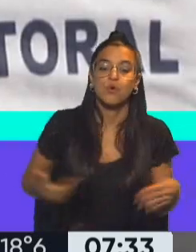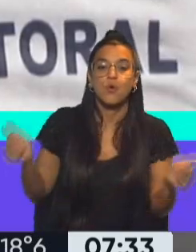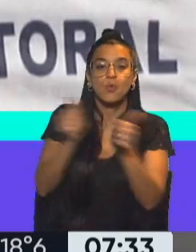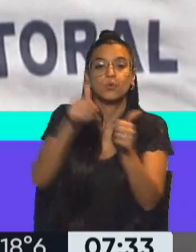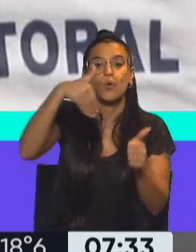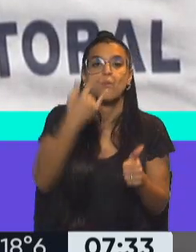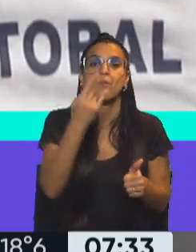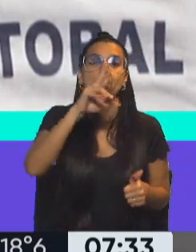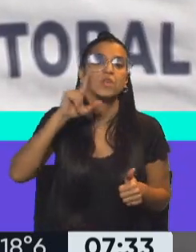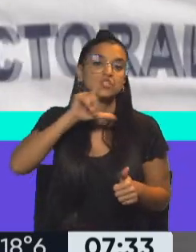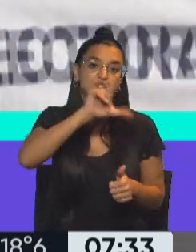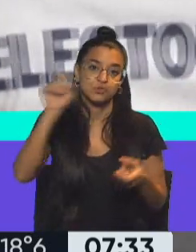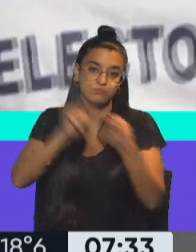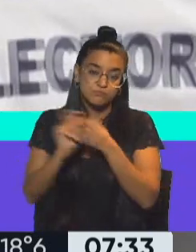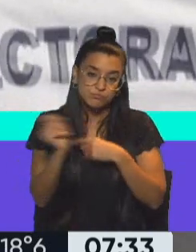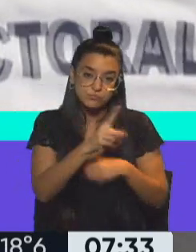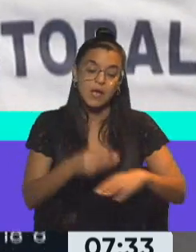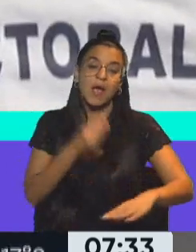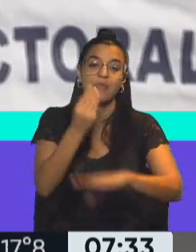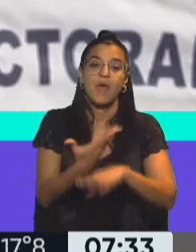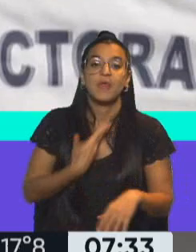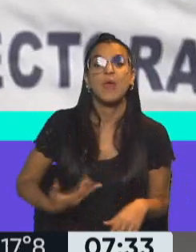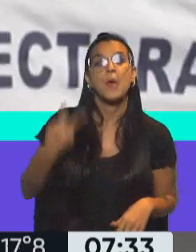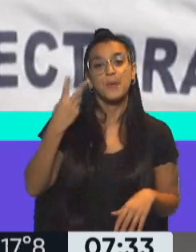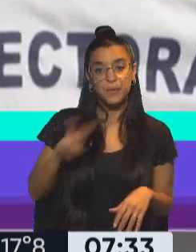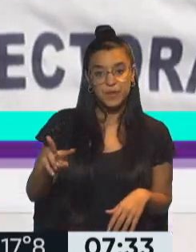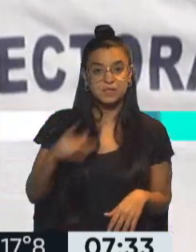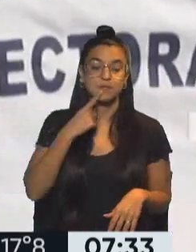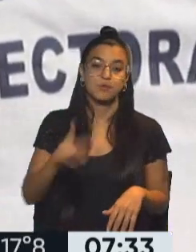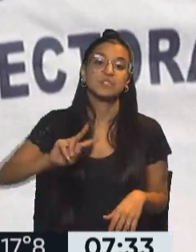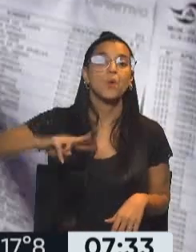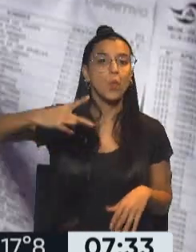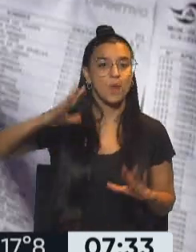Murillo, su esposa, candidata a la vicepresidencia por segunda vez.